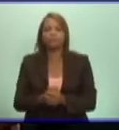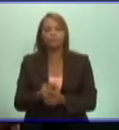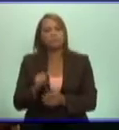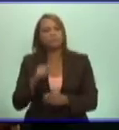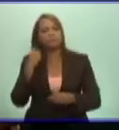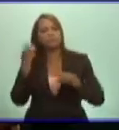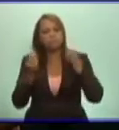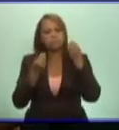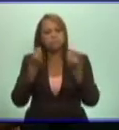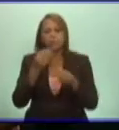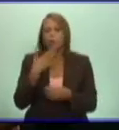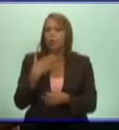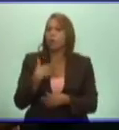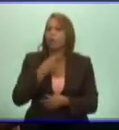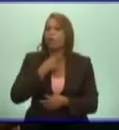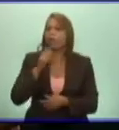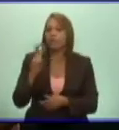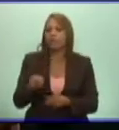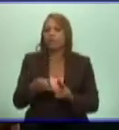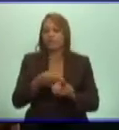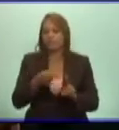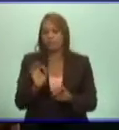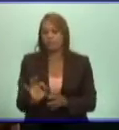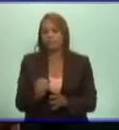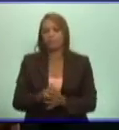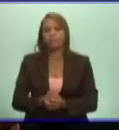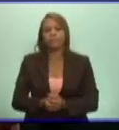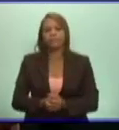preocupados, cómo se van a evaluar estas asignaturas.